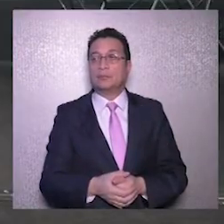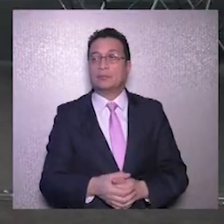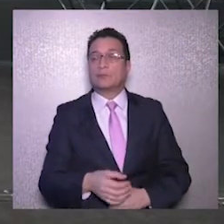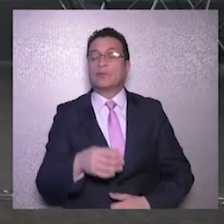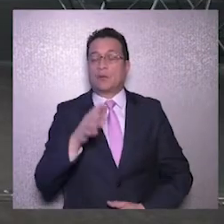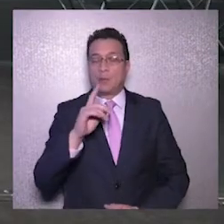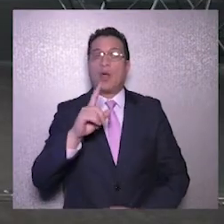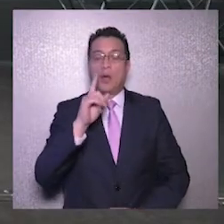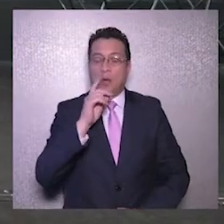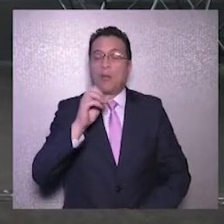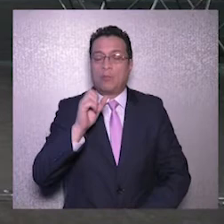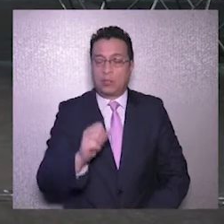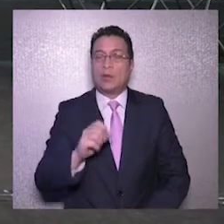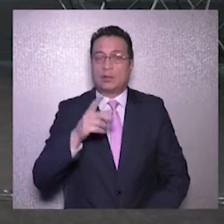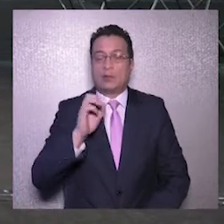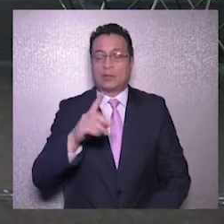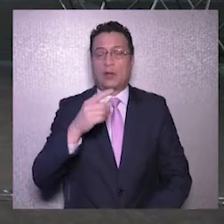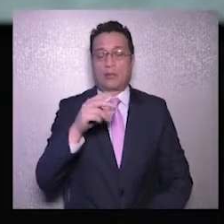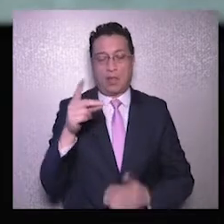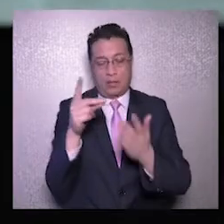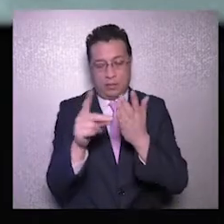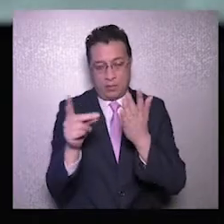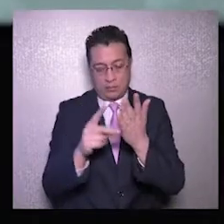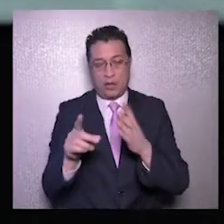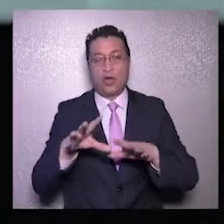Pero existe la posibilidad de que yo esté diagnosticando cosas que